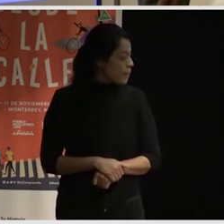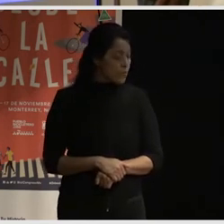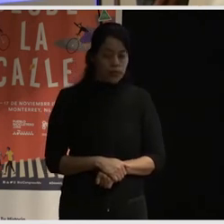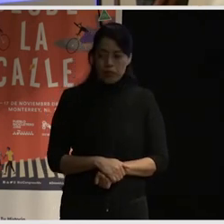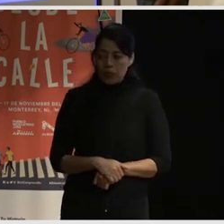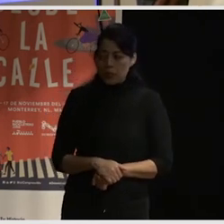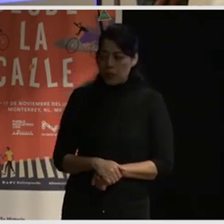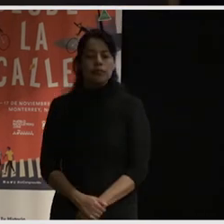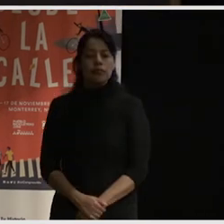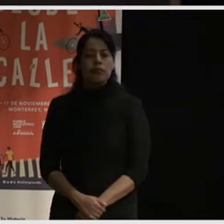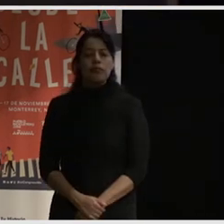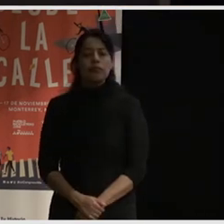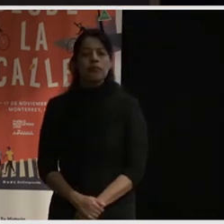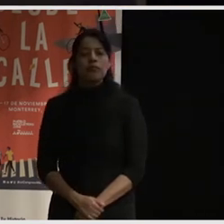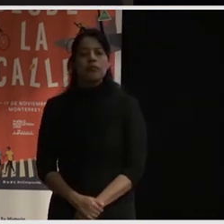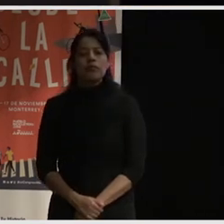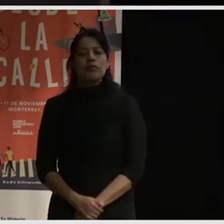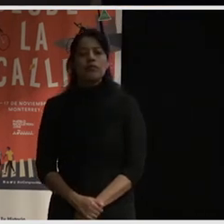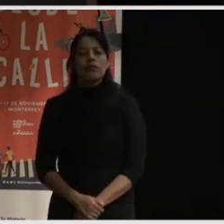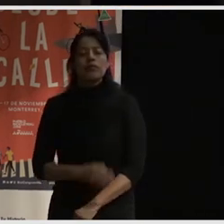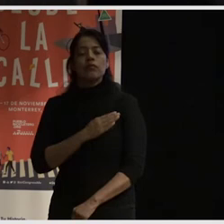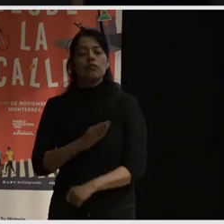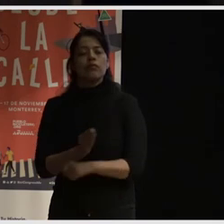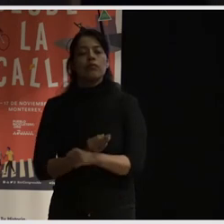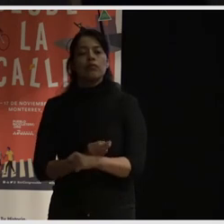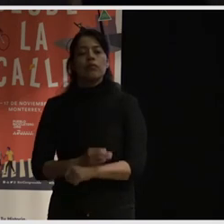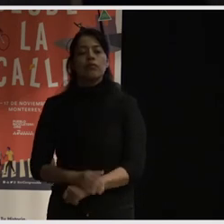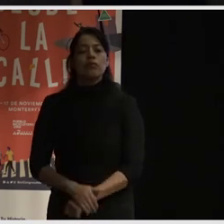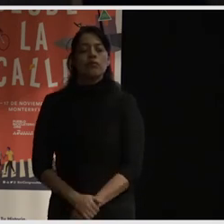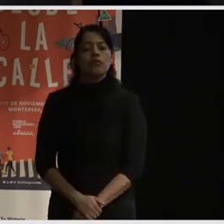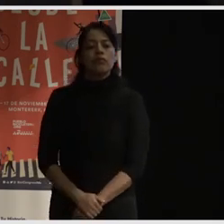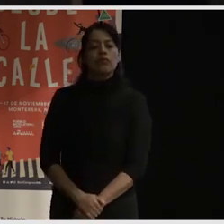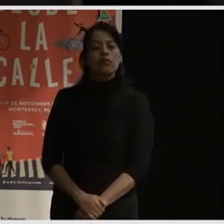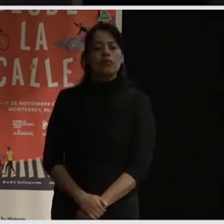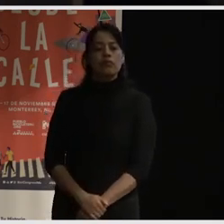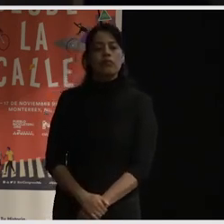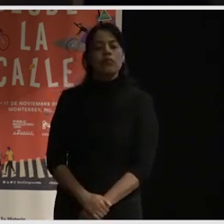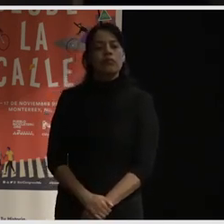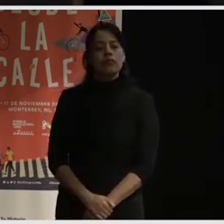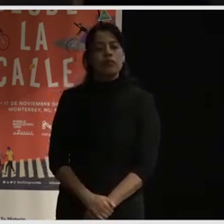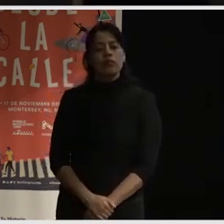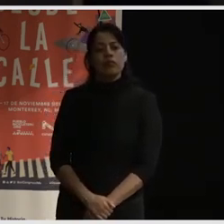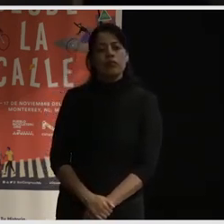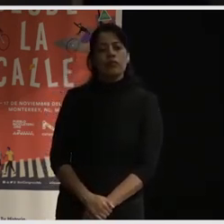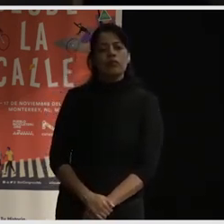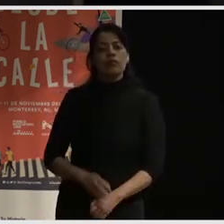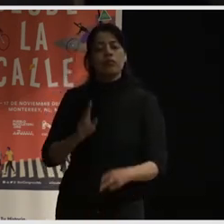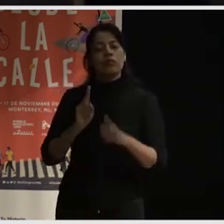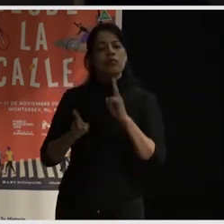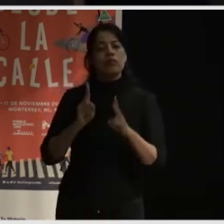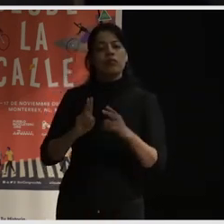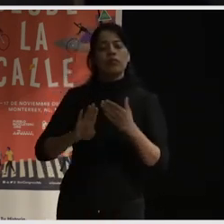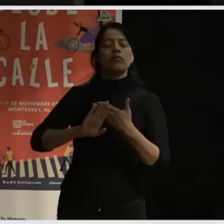dónde están buenas tardes hablábamos de evitar normales